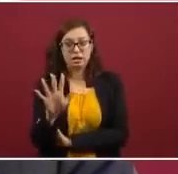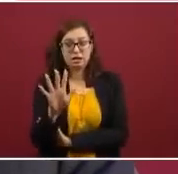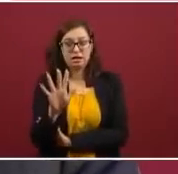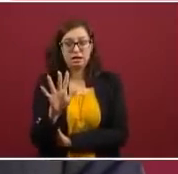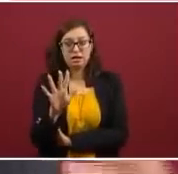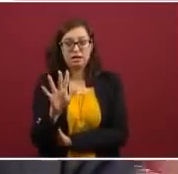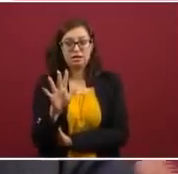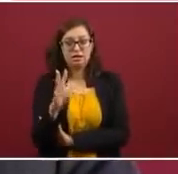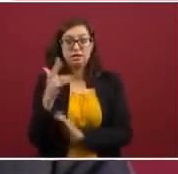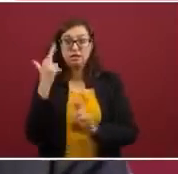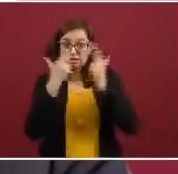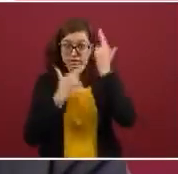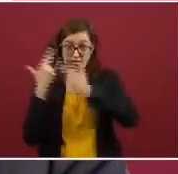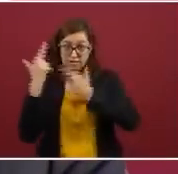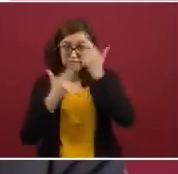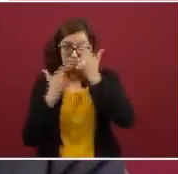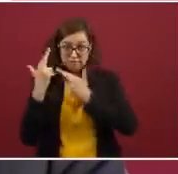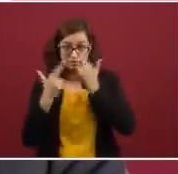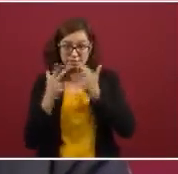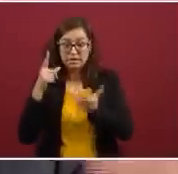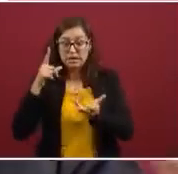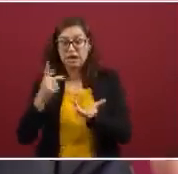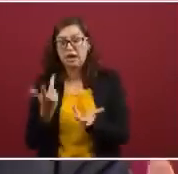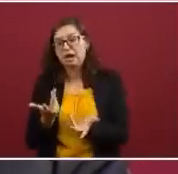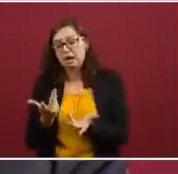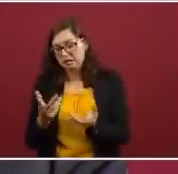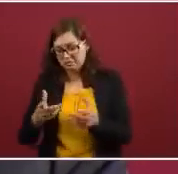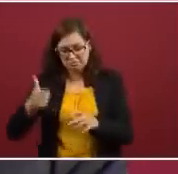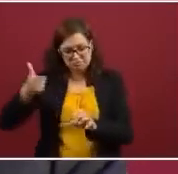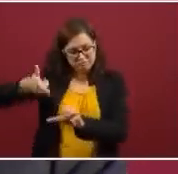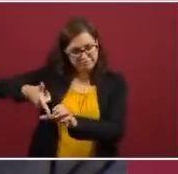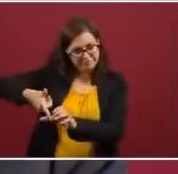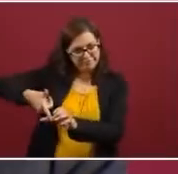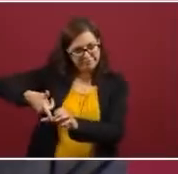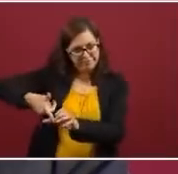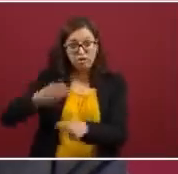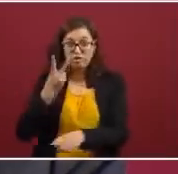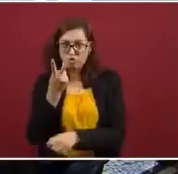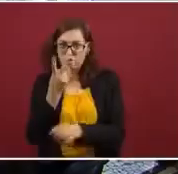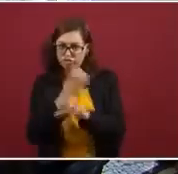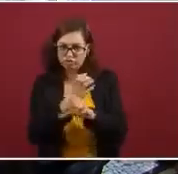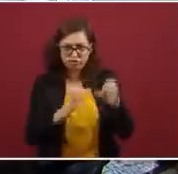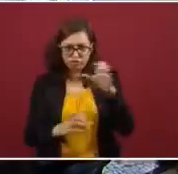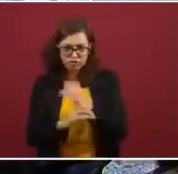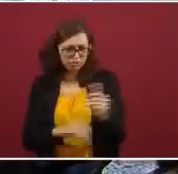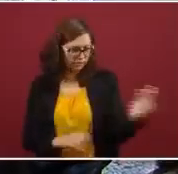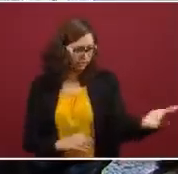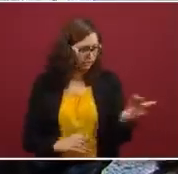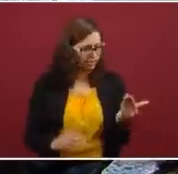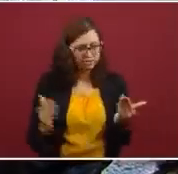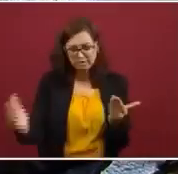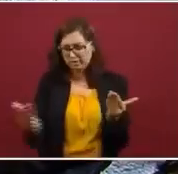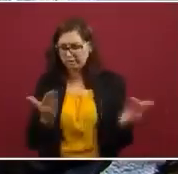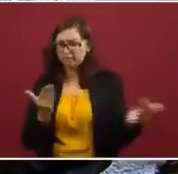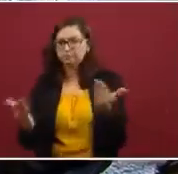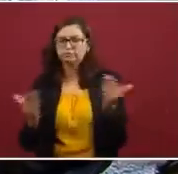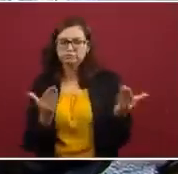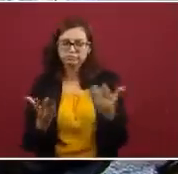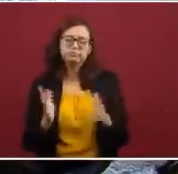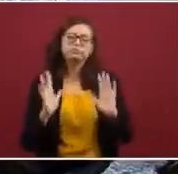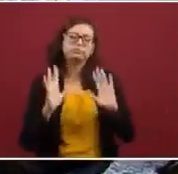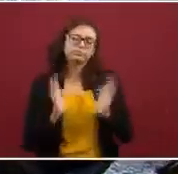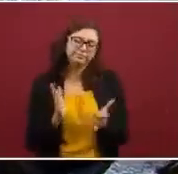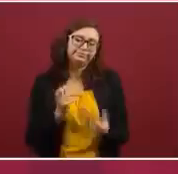revisa el software de las bombas. O sea, revisamos ambas cosas. Incluso hemos tenido bastantes